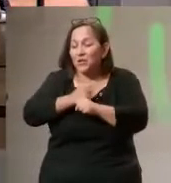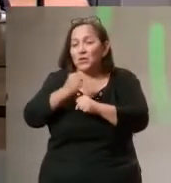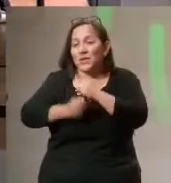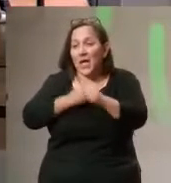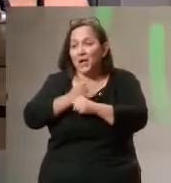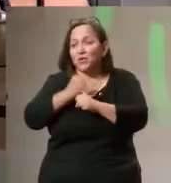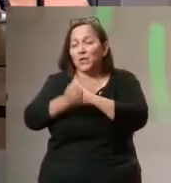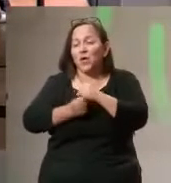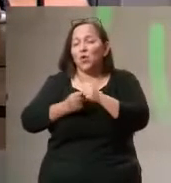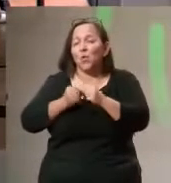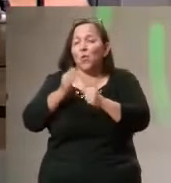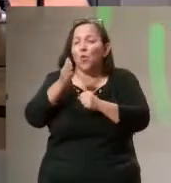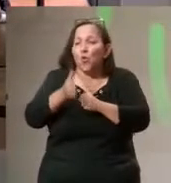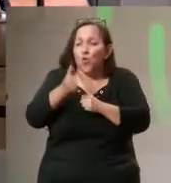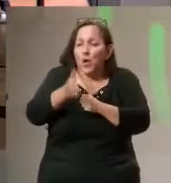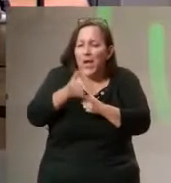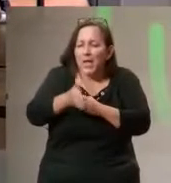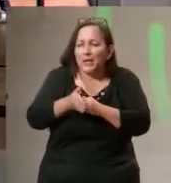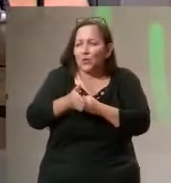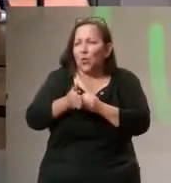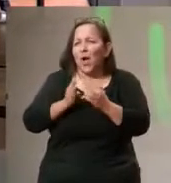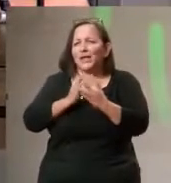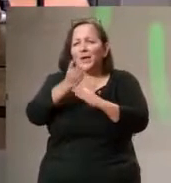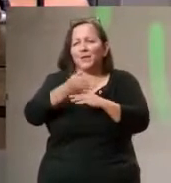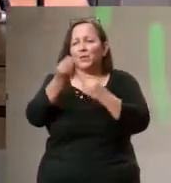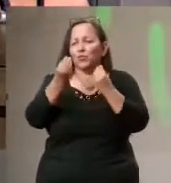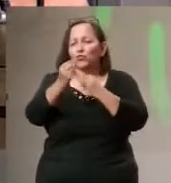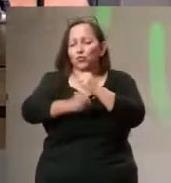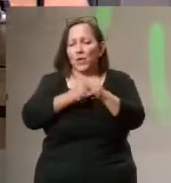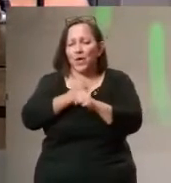silenciosamente de una manera muy lenta en muchos casos. Entonces,